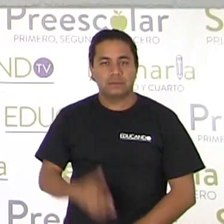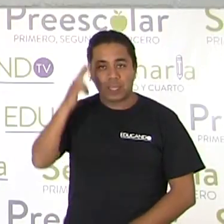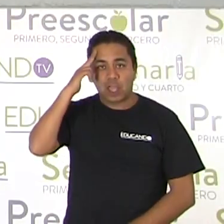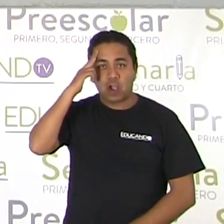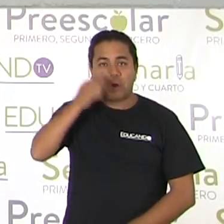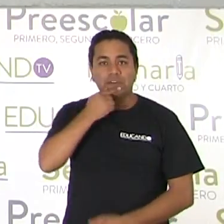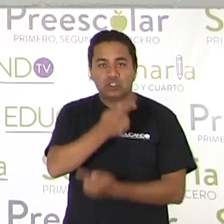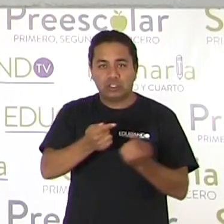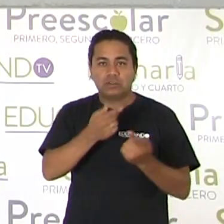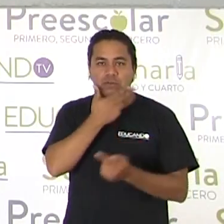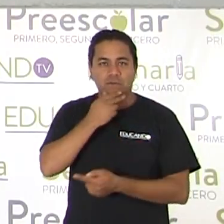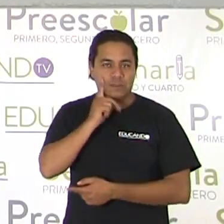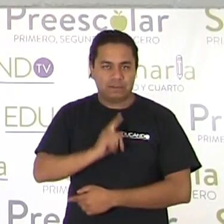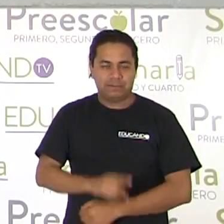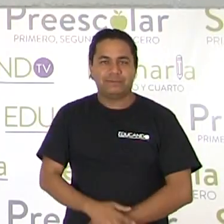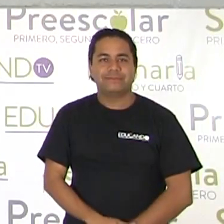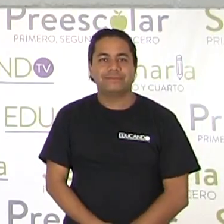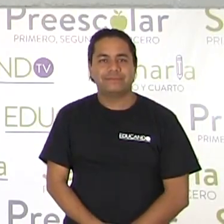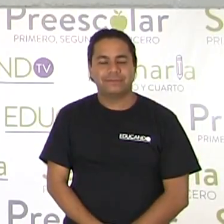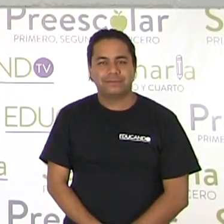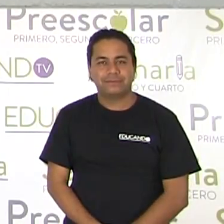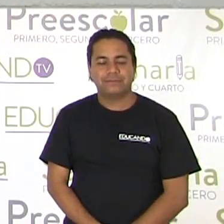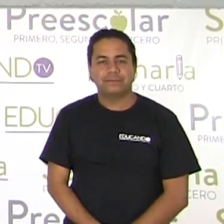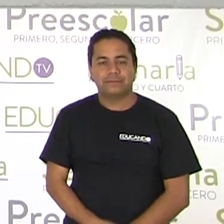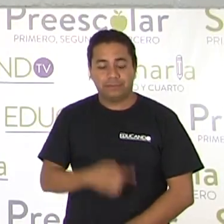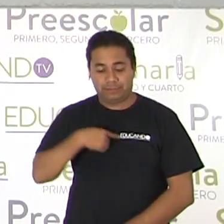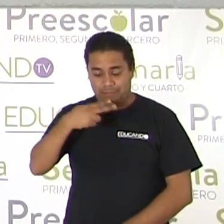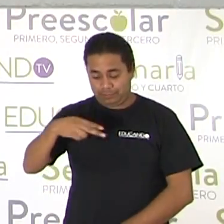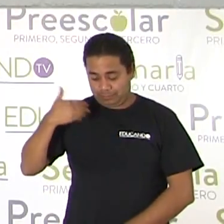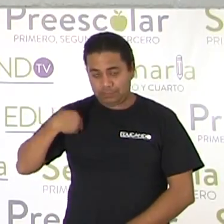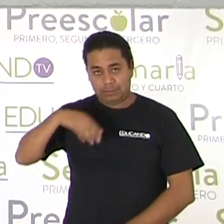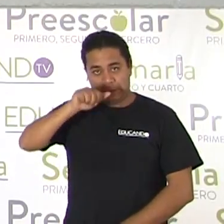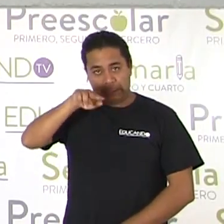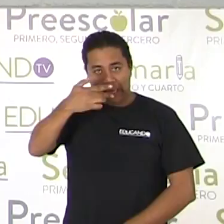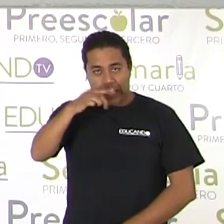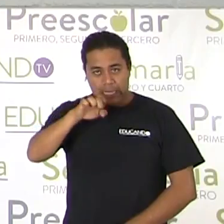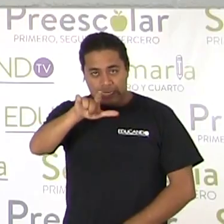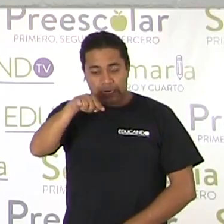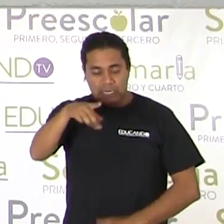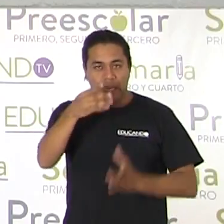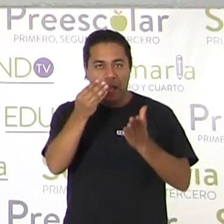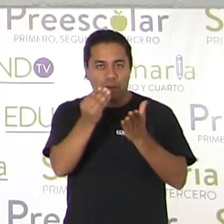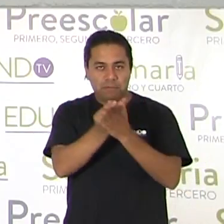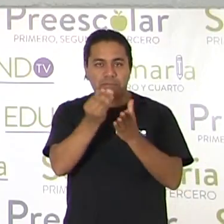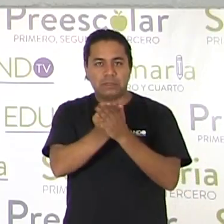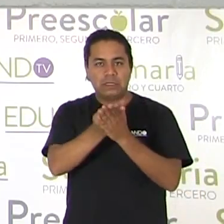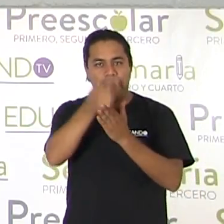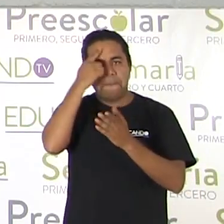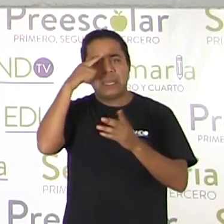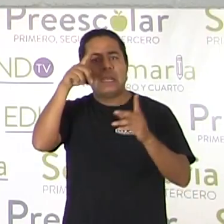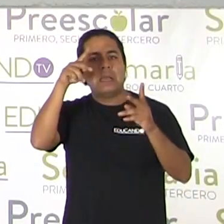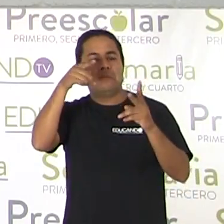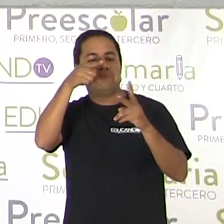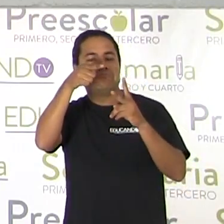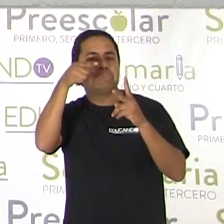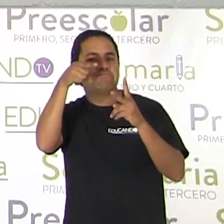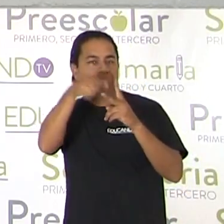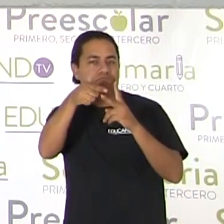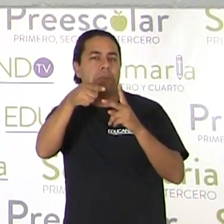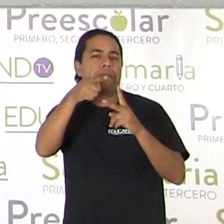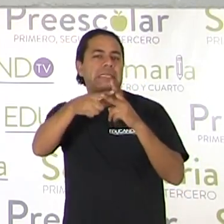Hola niñas y niños, bienvenidos. Mi nombre es Ángel Fernando y esta es una sesión más de desafíos matemáticos en